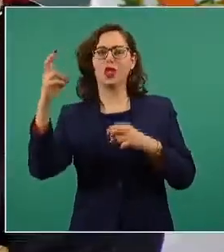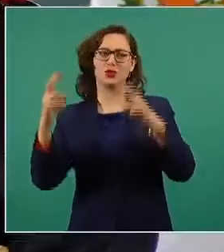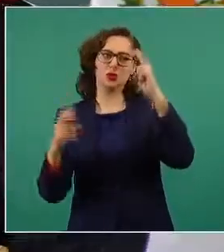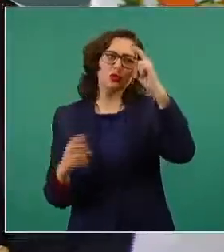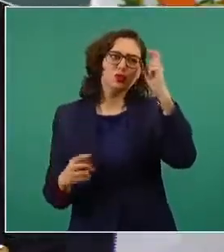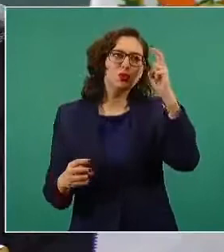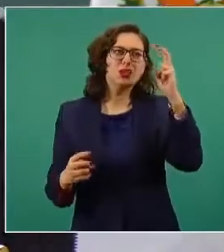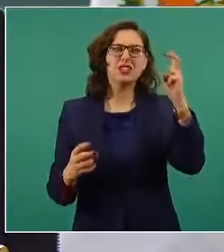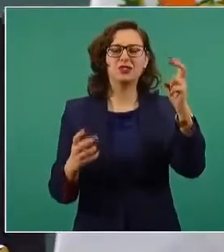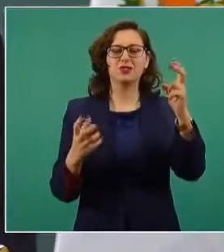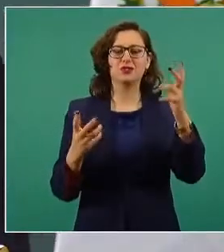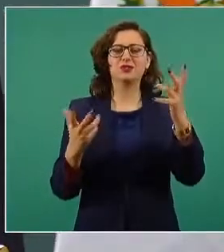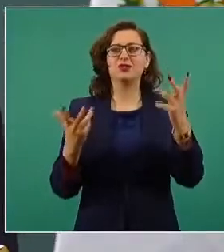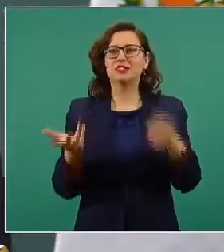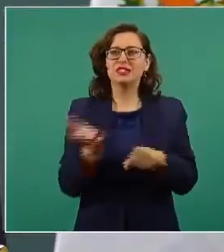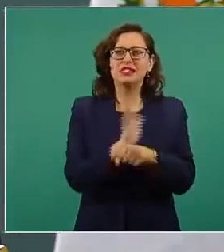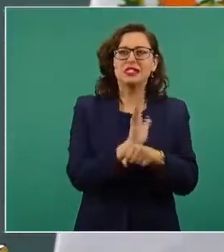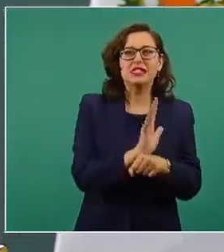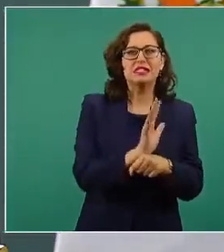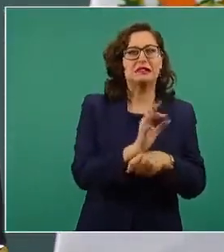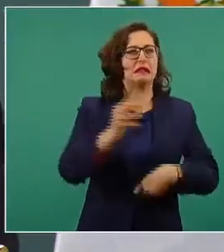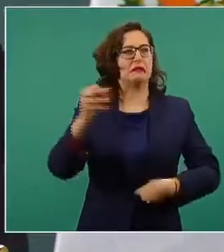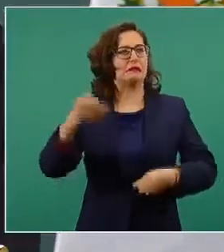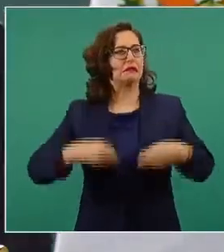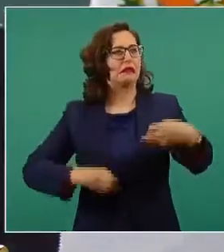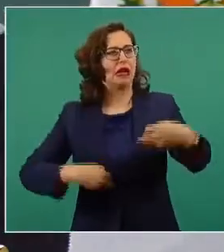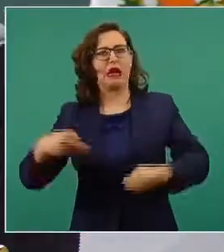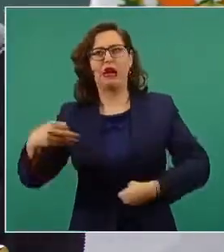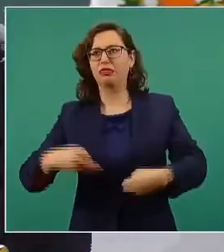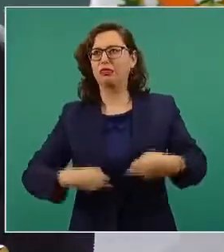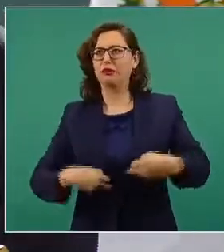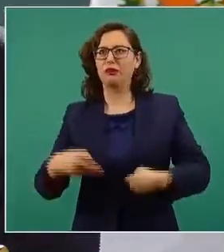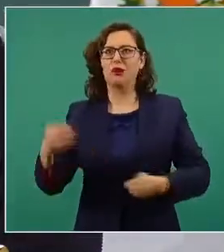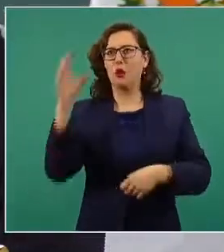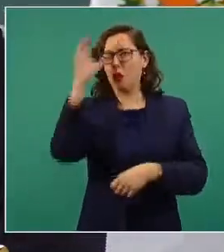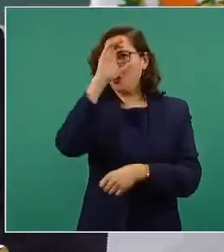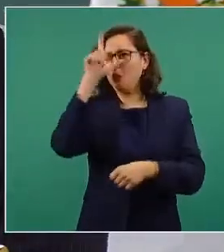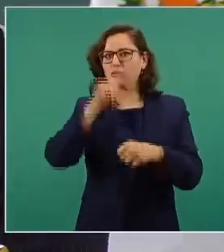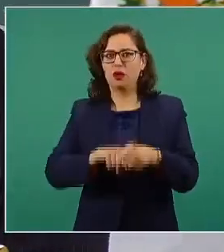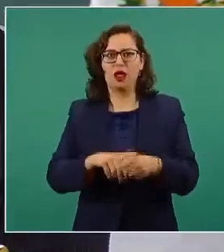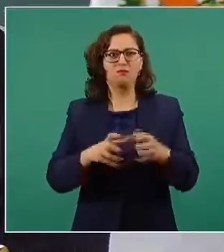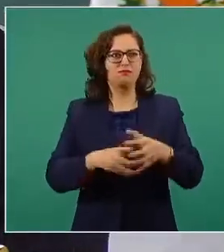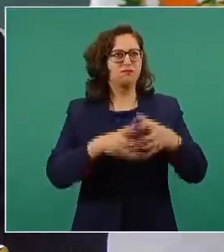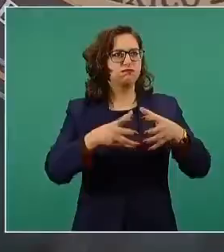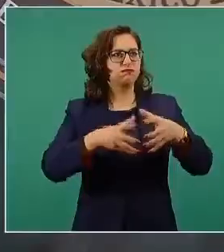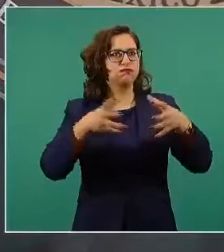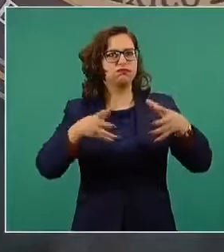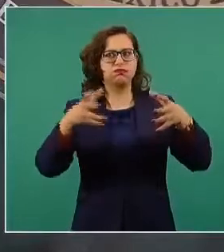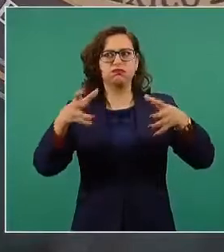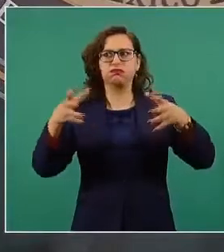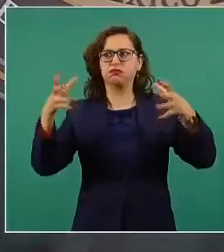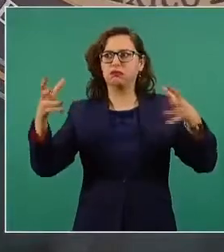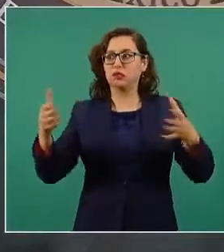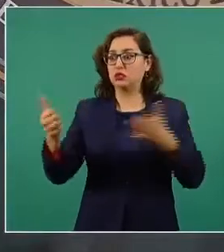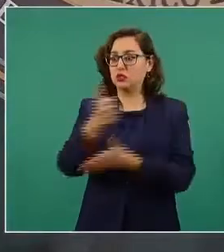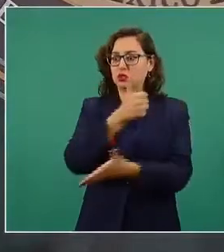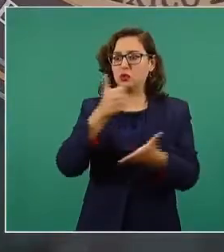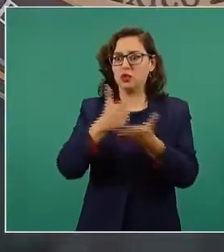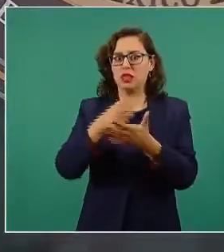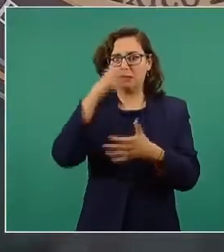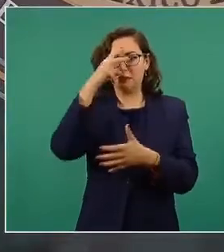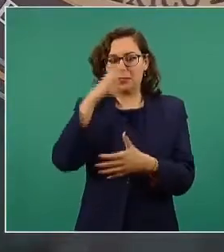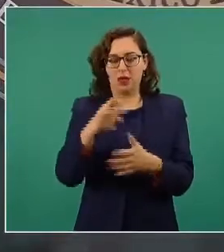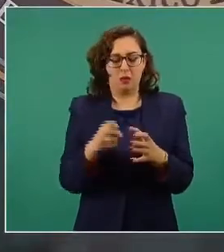el apogeo del cine, el teatro y otras actividades culturales. La ciudad creció